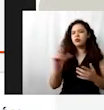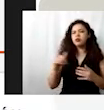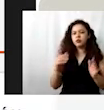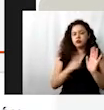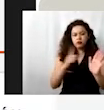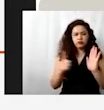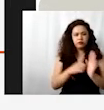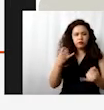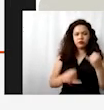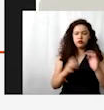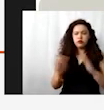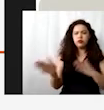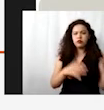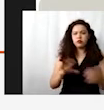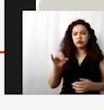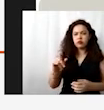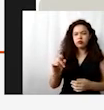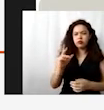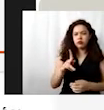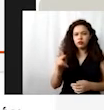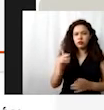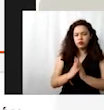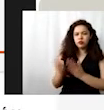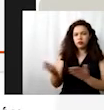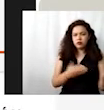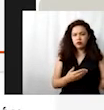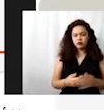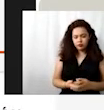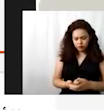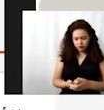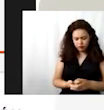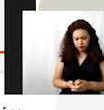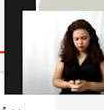pedir a Cristi que ella continúe con la presentación de favorzote.